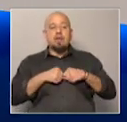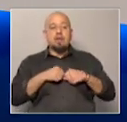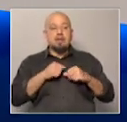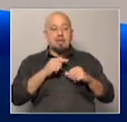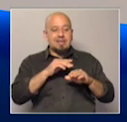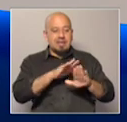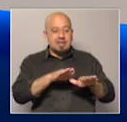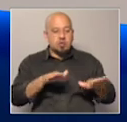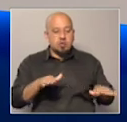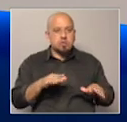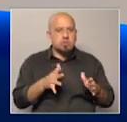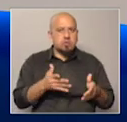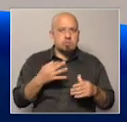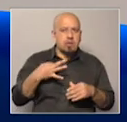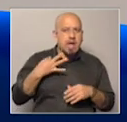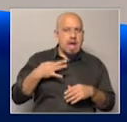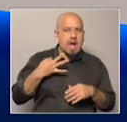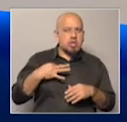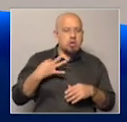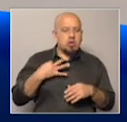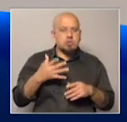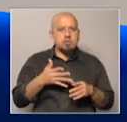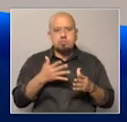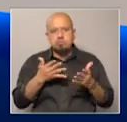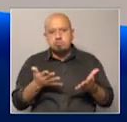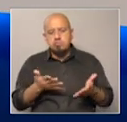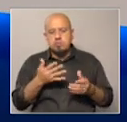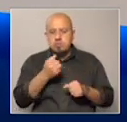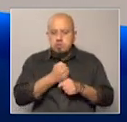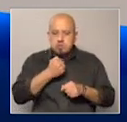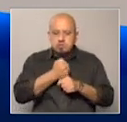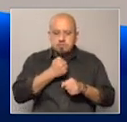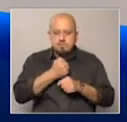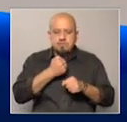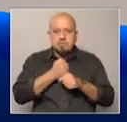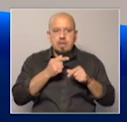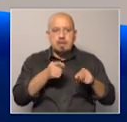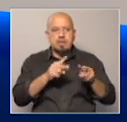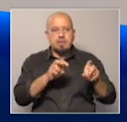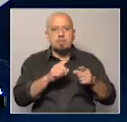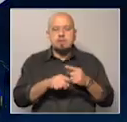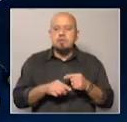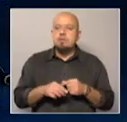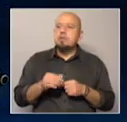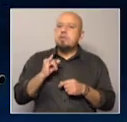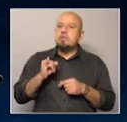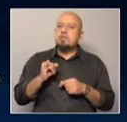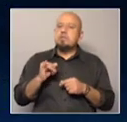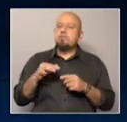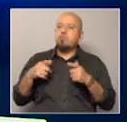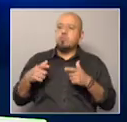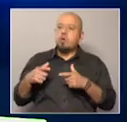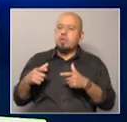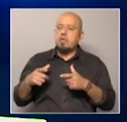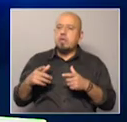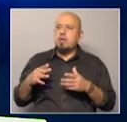y mucho, cuando además se venía hace muchos años, y corregime, Rosina, trabajando en este tema, ¿no? Sí, por suerte hace años que se